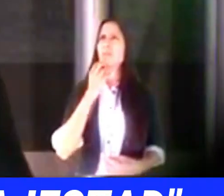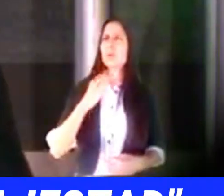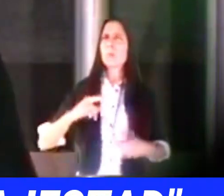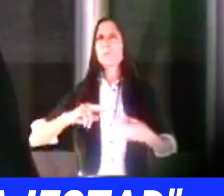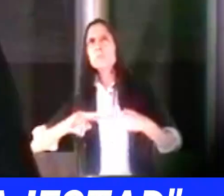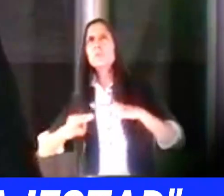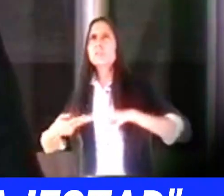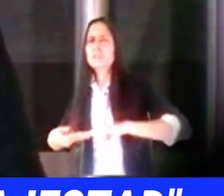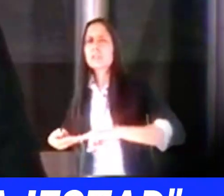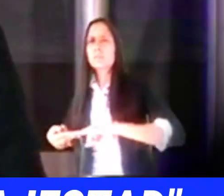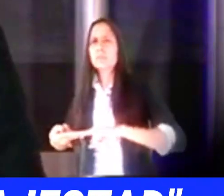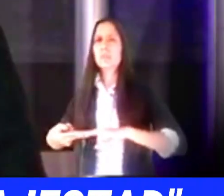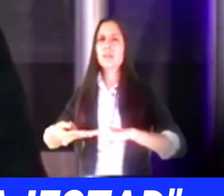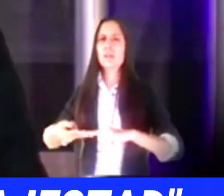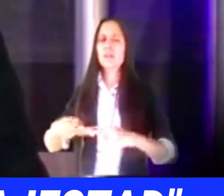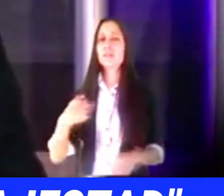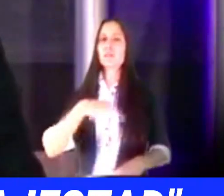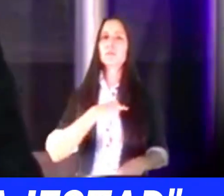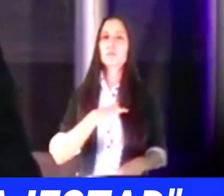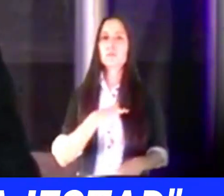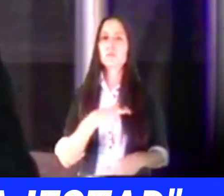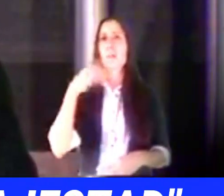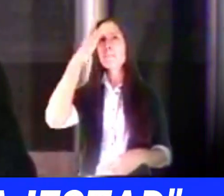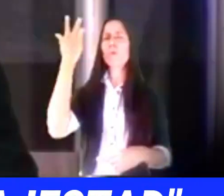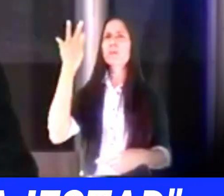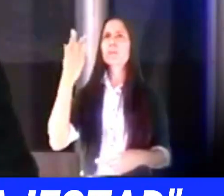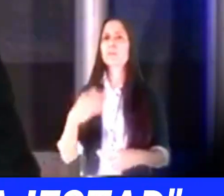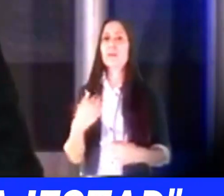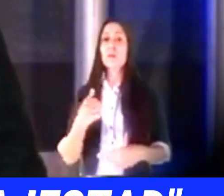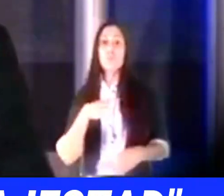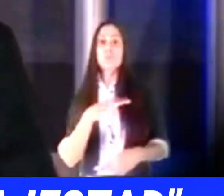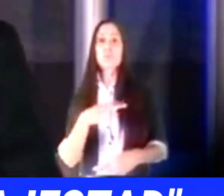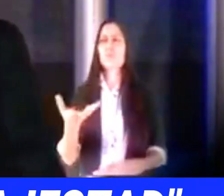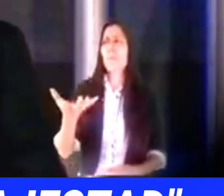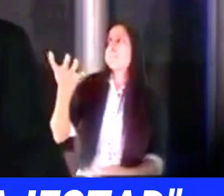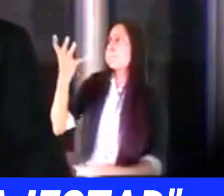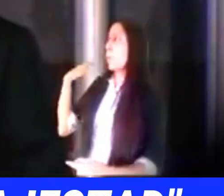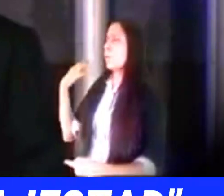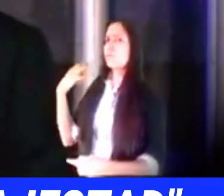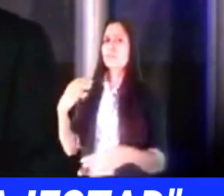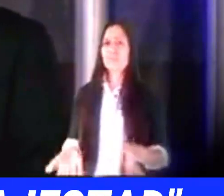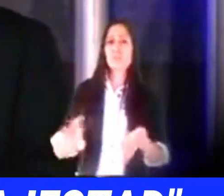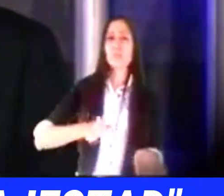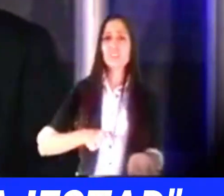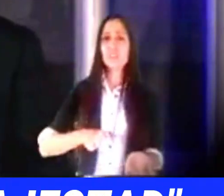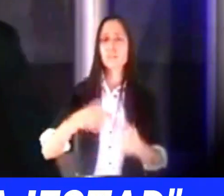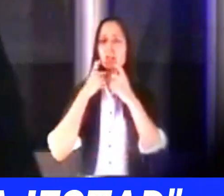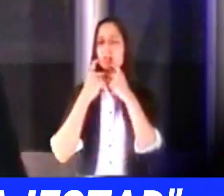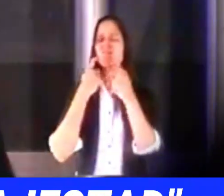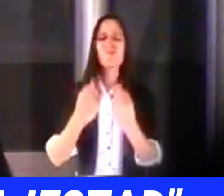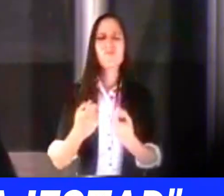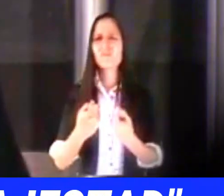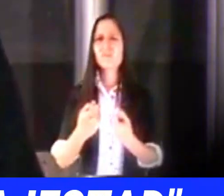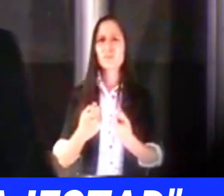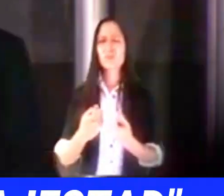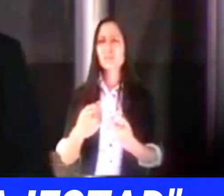en el Señor. Porque dice la Biblia que estábamos muertos en delitos y pecados. No valíamos nada,